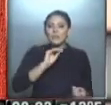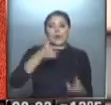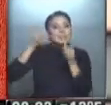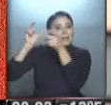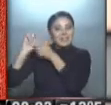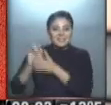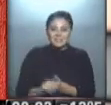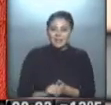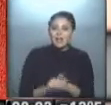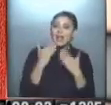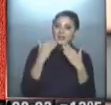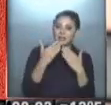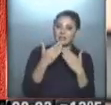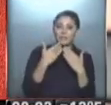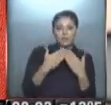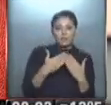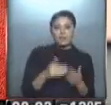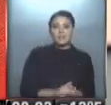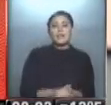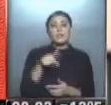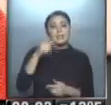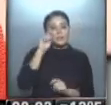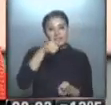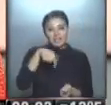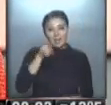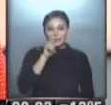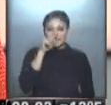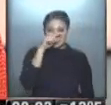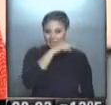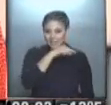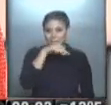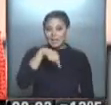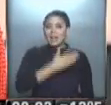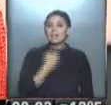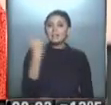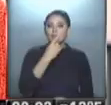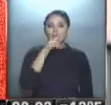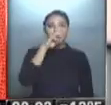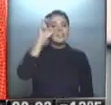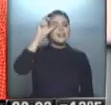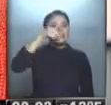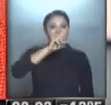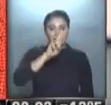experiencia muy amable matías muchas gracias por esta visita en visión 7 es el director del registro nacional de armas renar